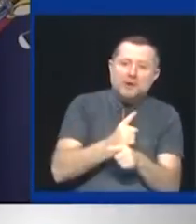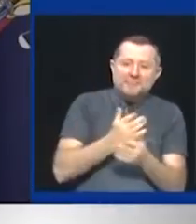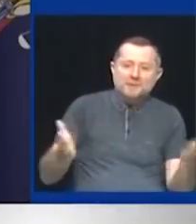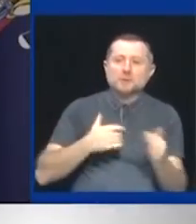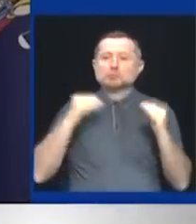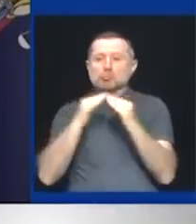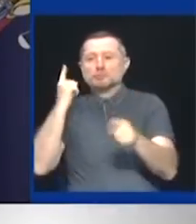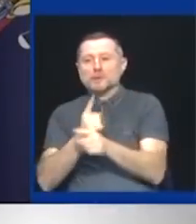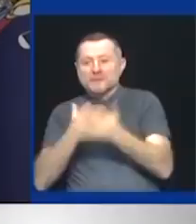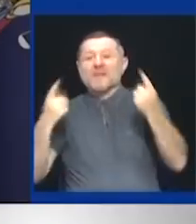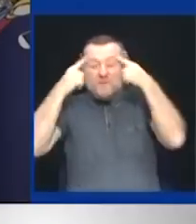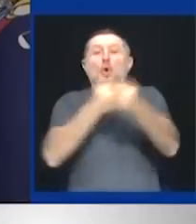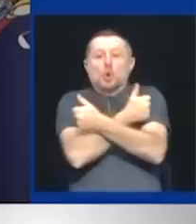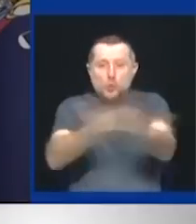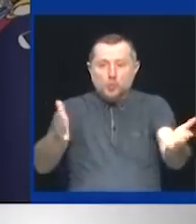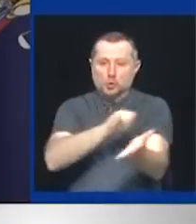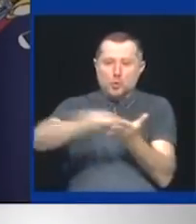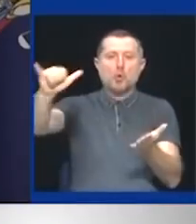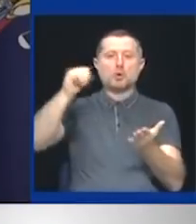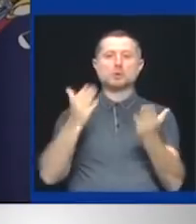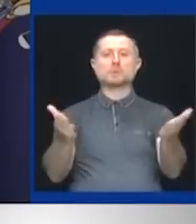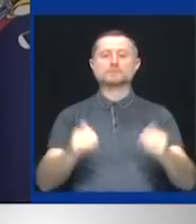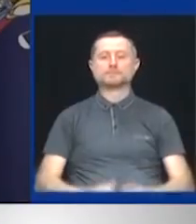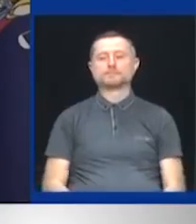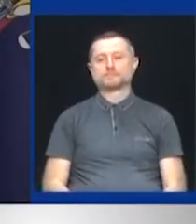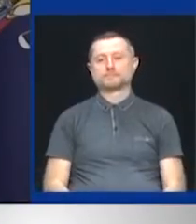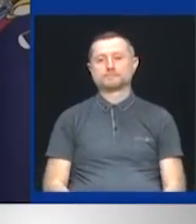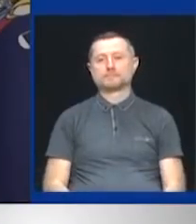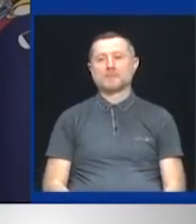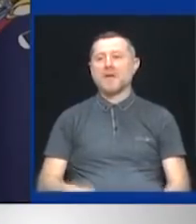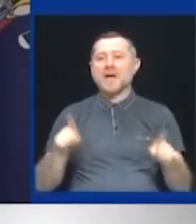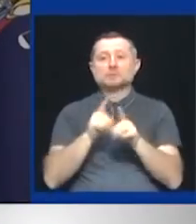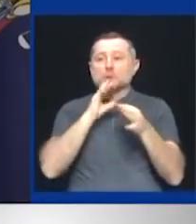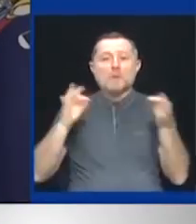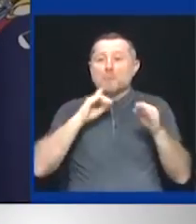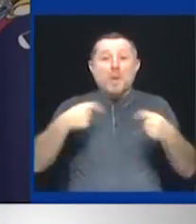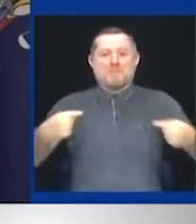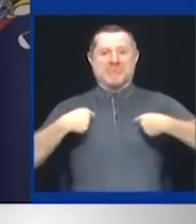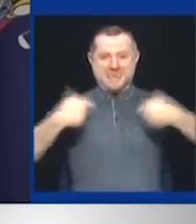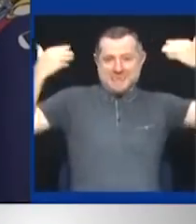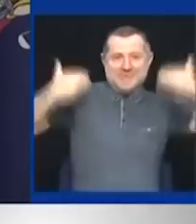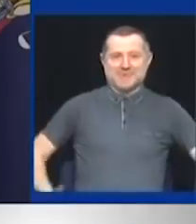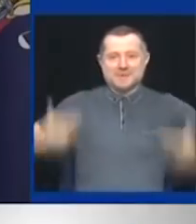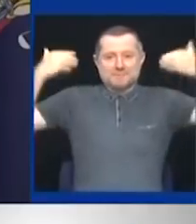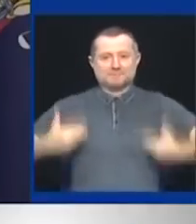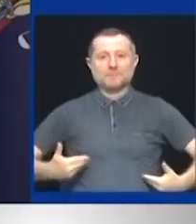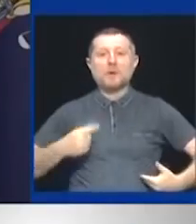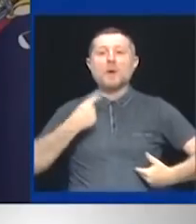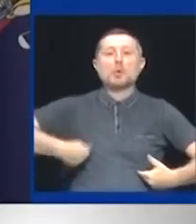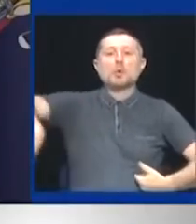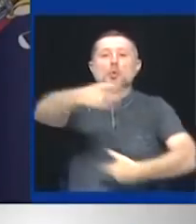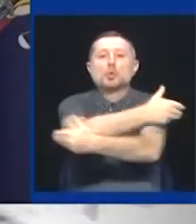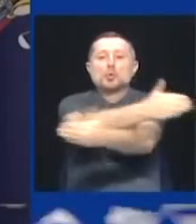a su cargo este martes ante las presiones ejercidas por la comunidad por los señalamientos de varias mujeres por